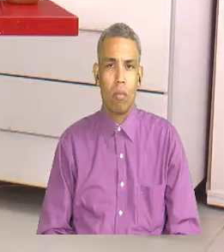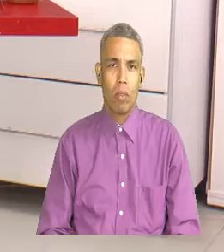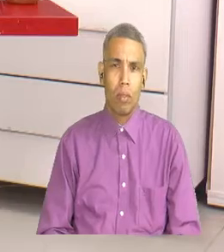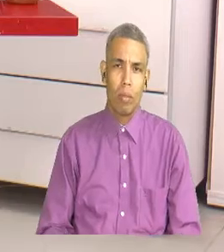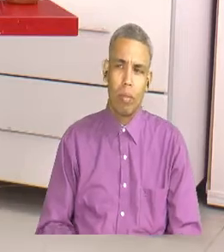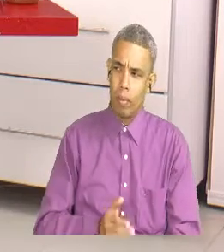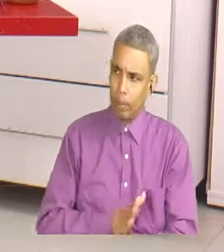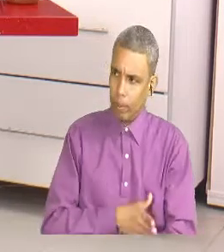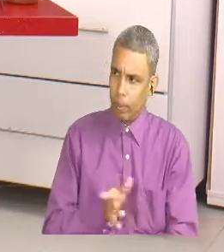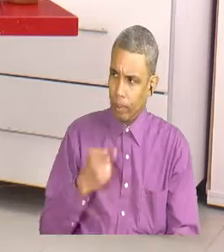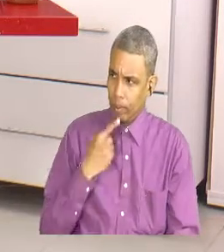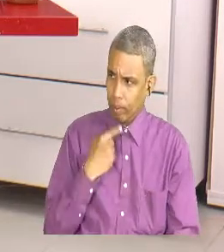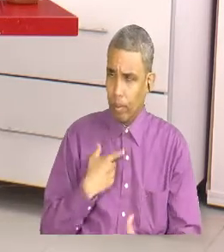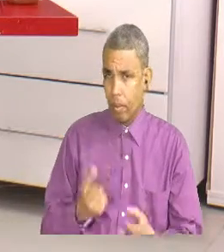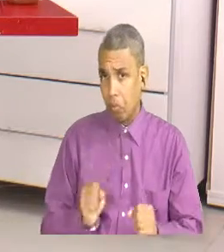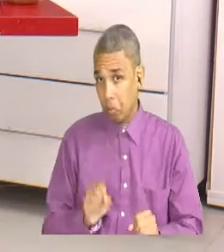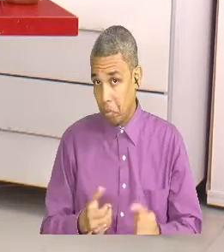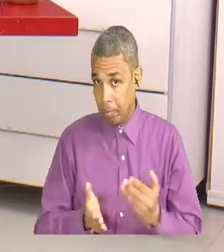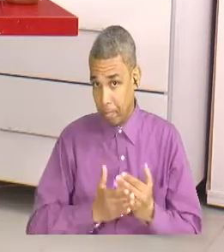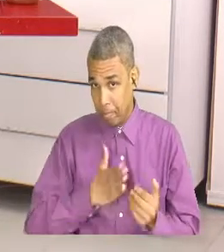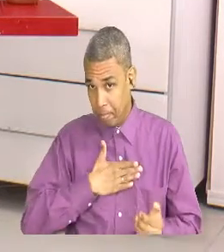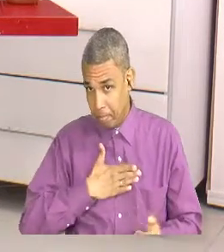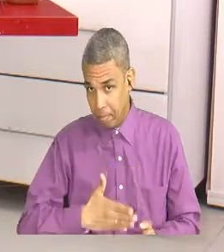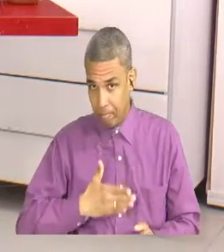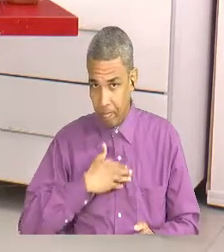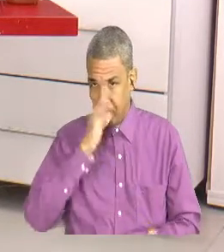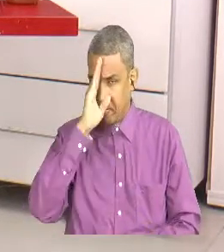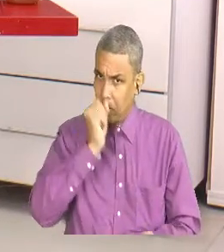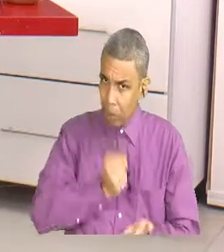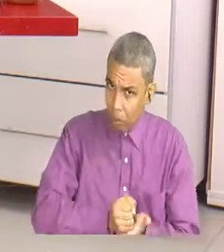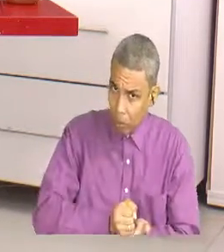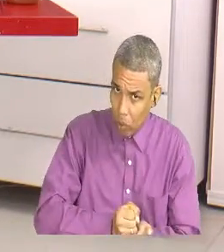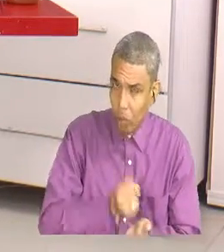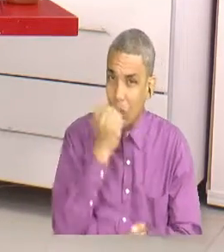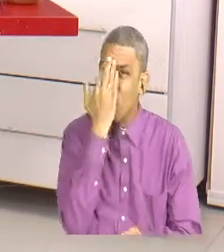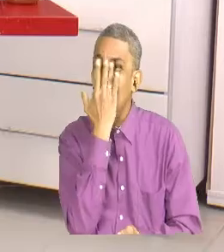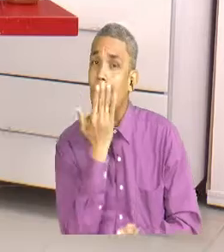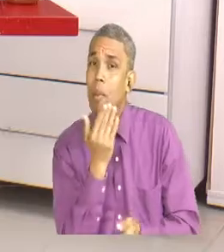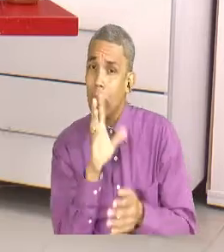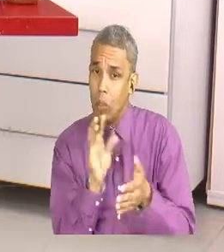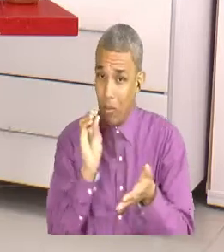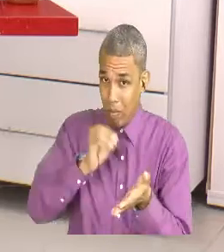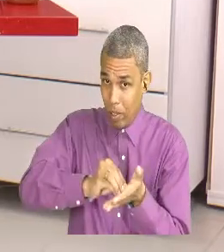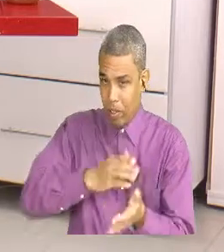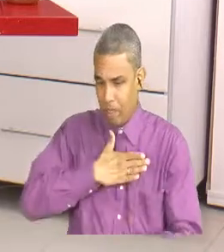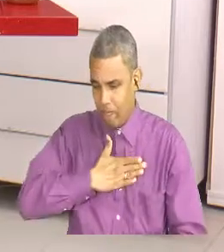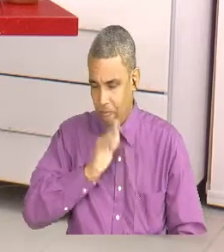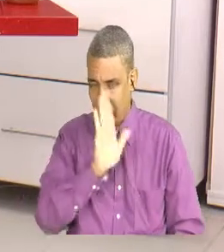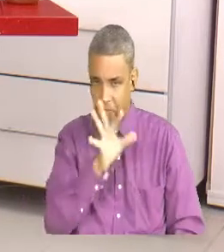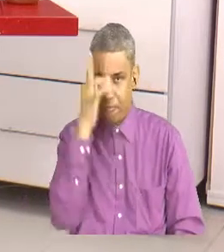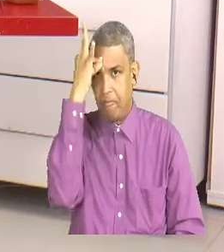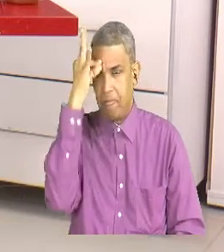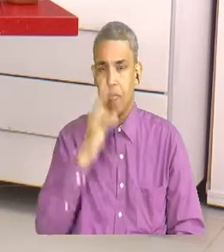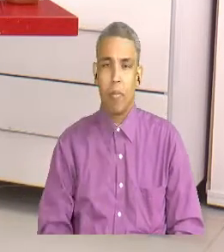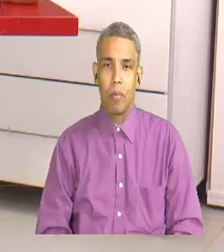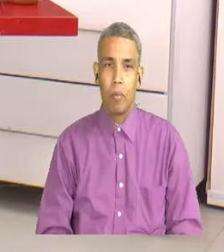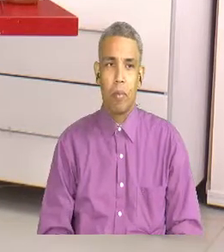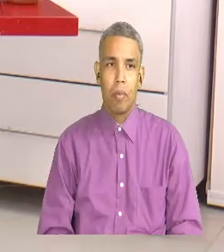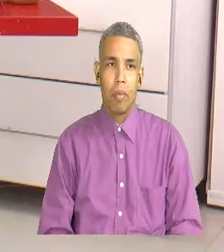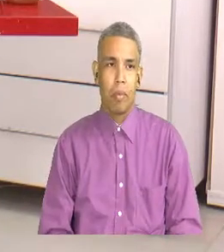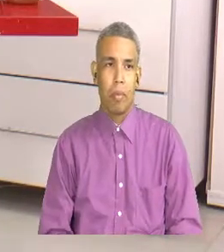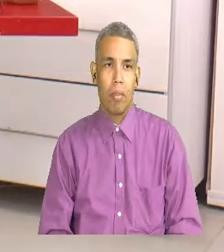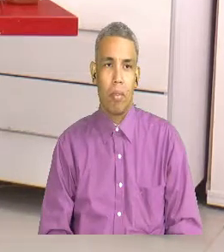receta, que recuerden que estamos cocinando para ustedes, para que aprendan, para que nos acompañen. Y qué más prueba viviente que Roshi, que ha vuelto